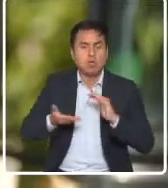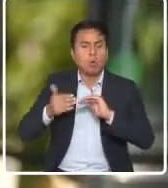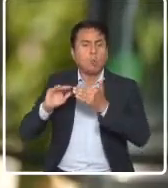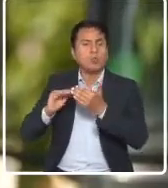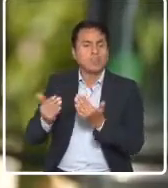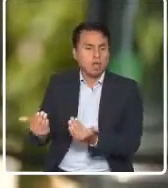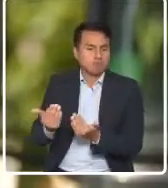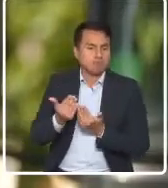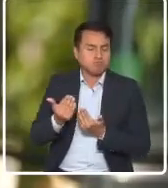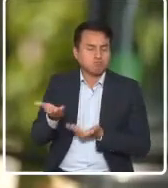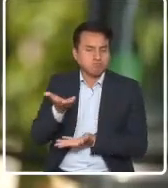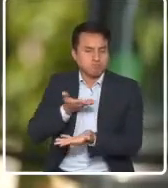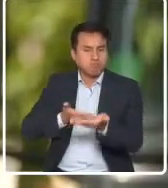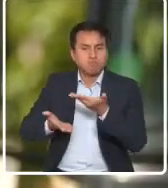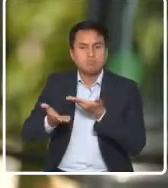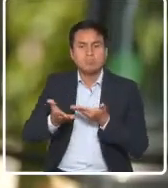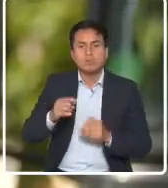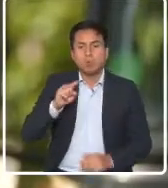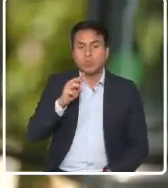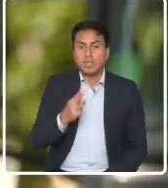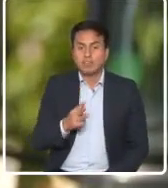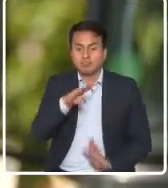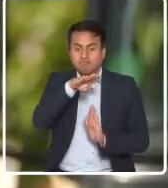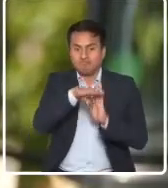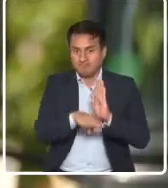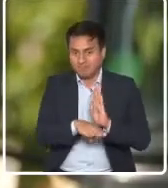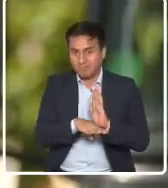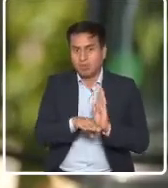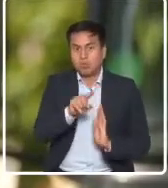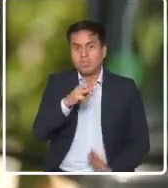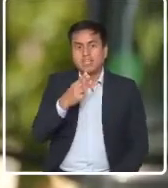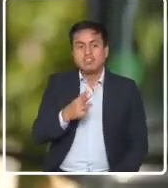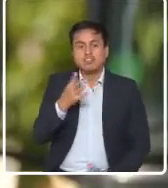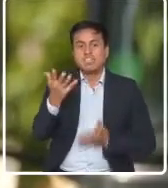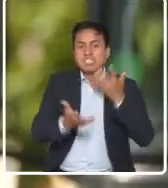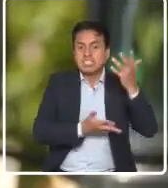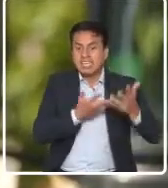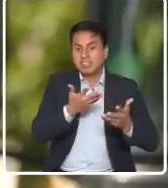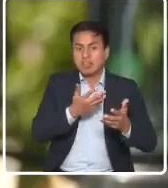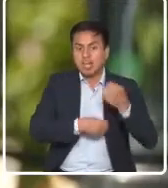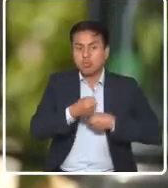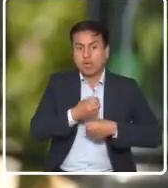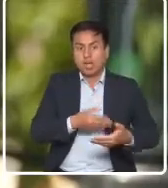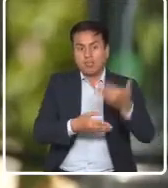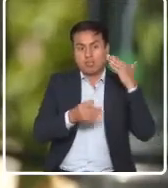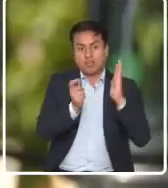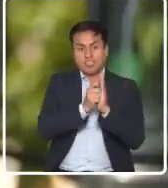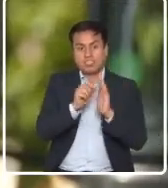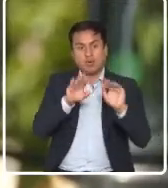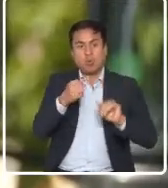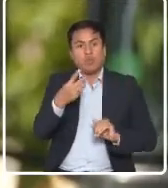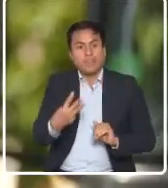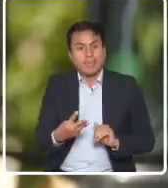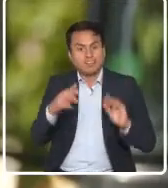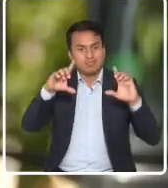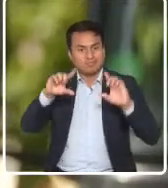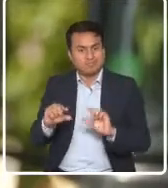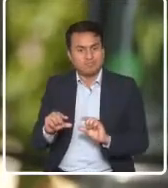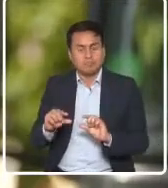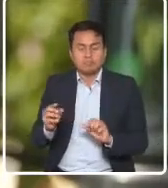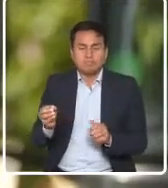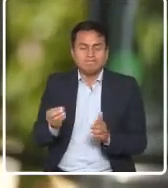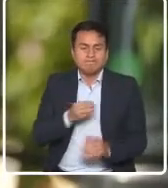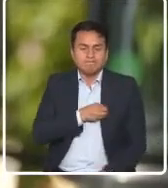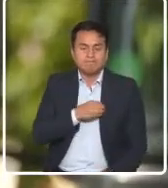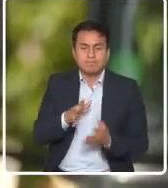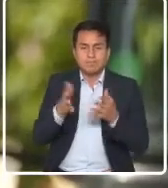comunidad, en un tercio. Hemos tenido un tercio de los incendios respecto al año anterior a la misma fecha. Desgraciadamente